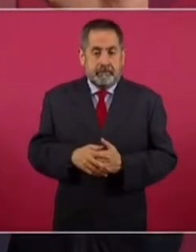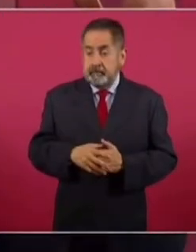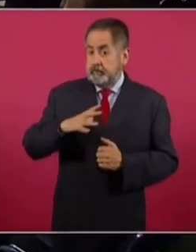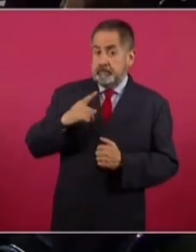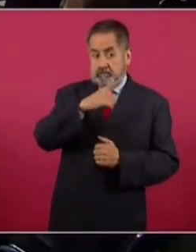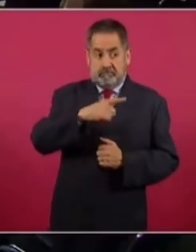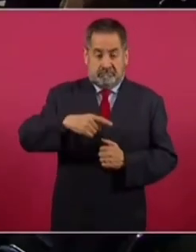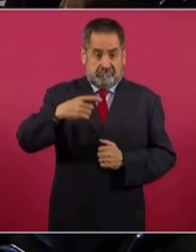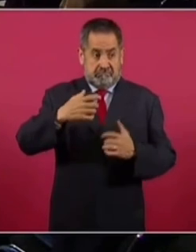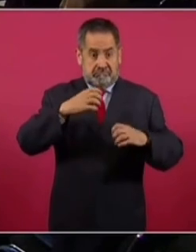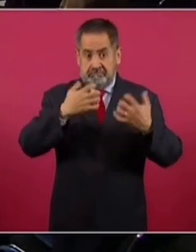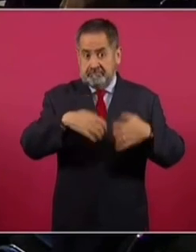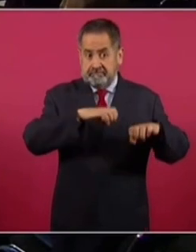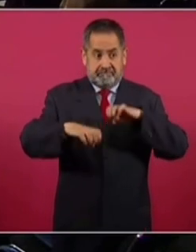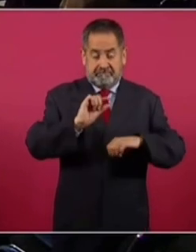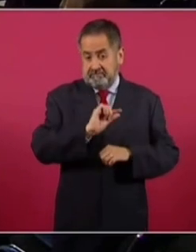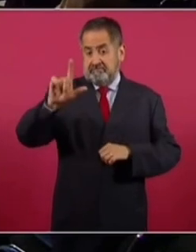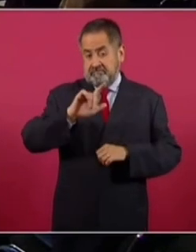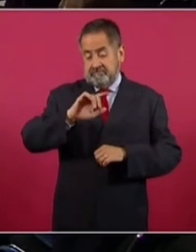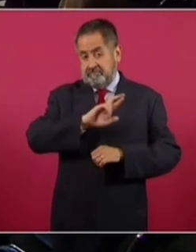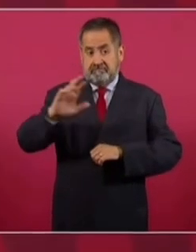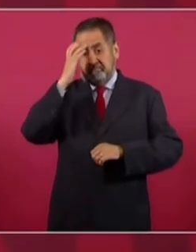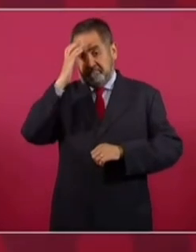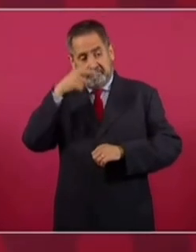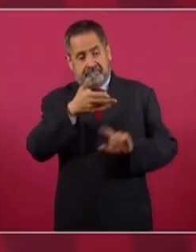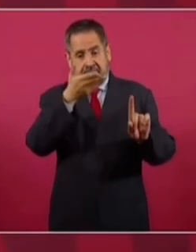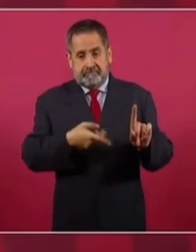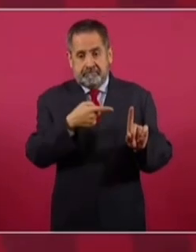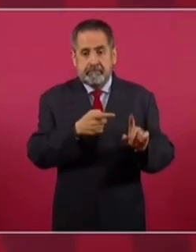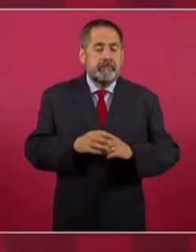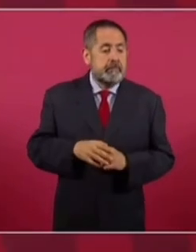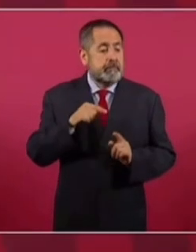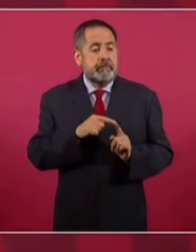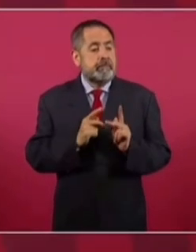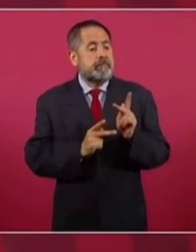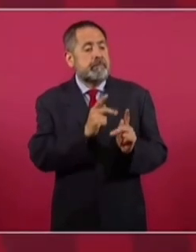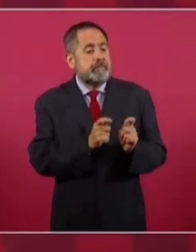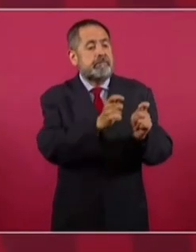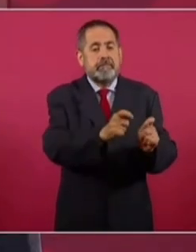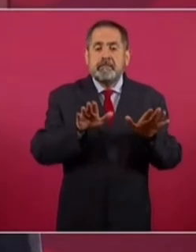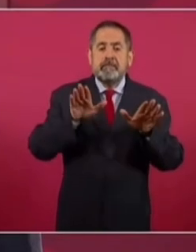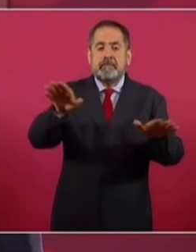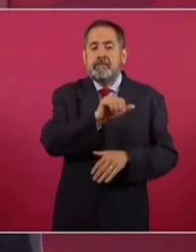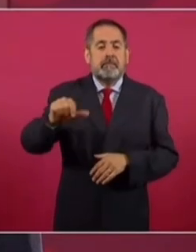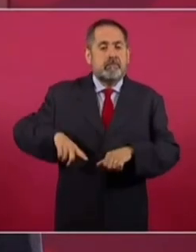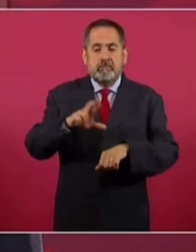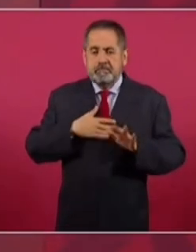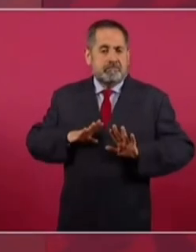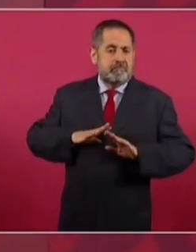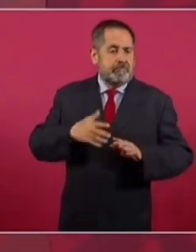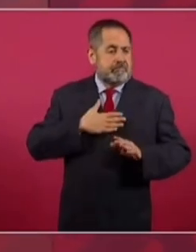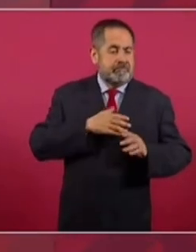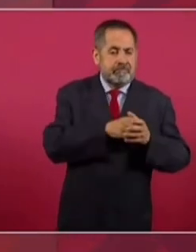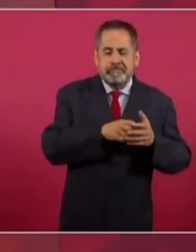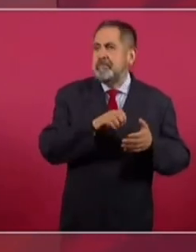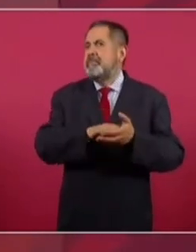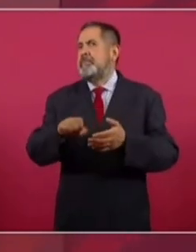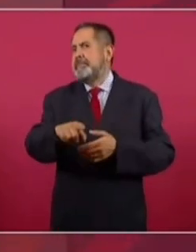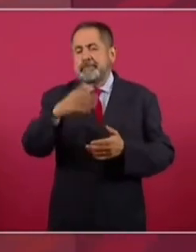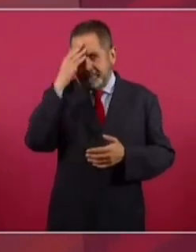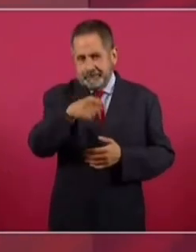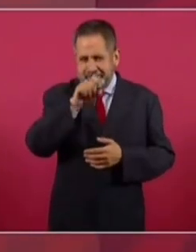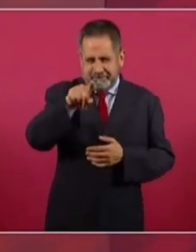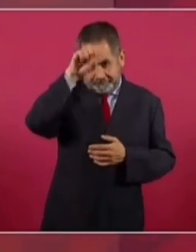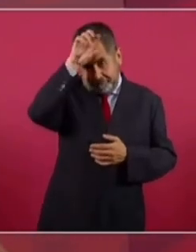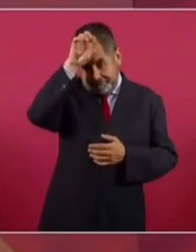empresarios más famosos de ahí, de esa región, le prestaba el avión a un gobernador. Apúntele bien. Por ejemplo, en el